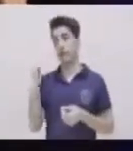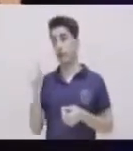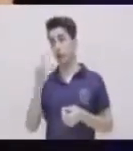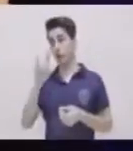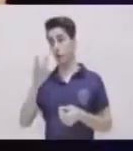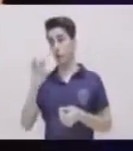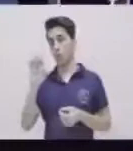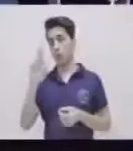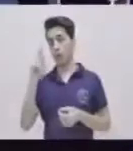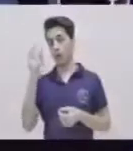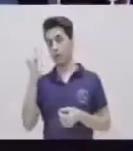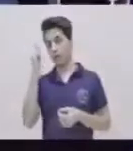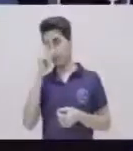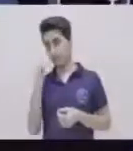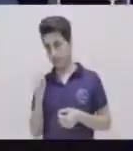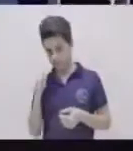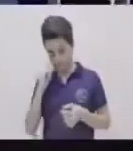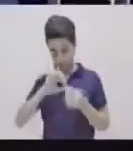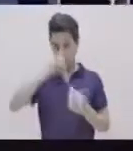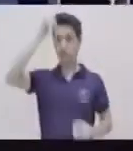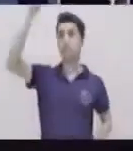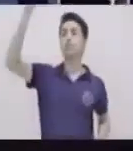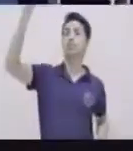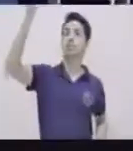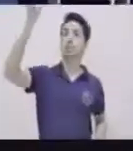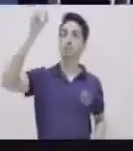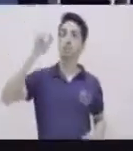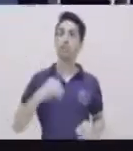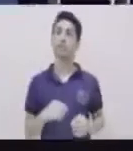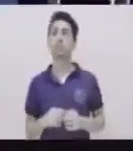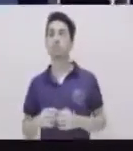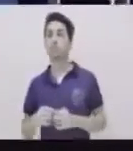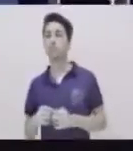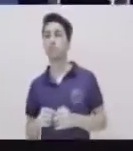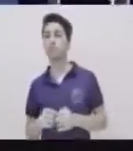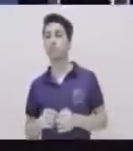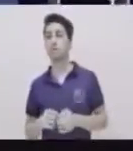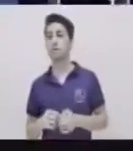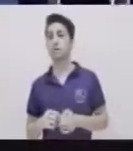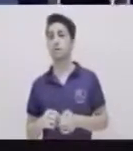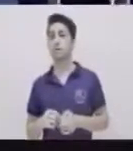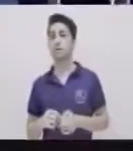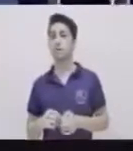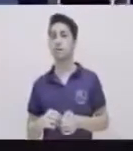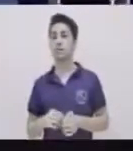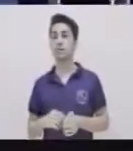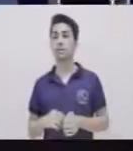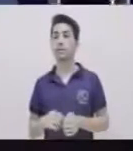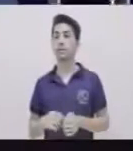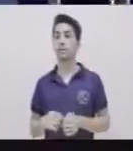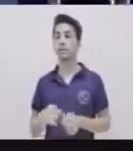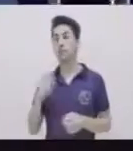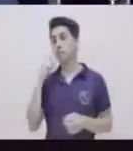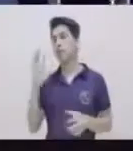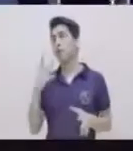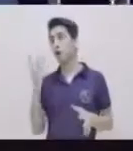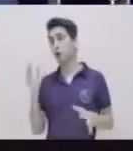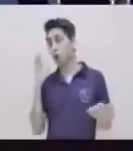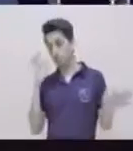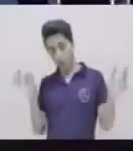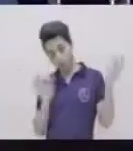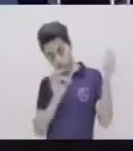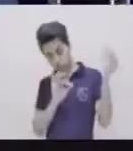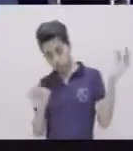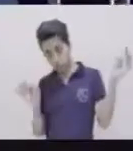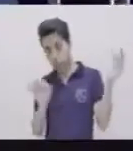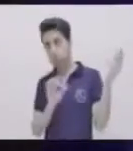de los palitos de chocobanano, ustedes los han probado. Pues esos palitos se coloca adentro uno de ellos y